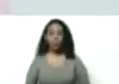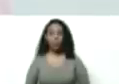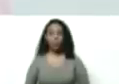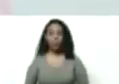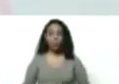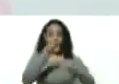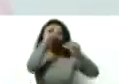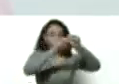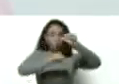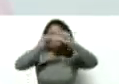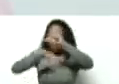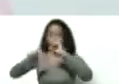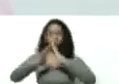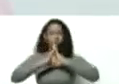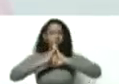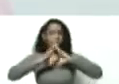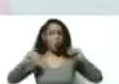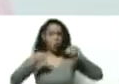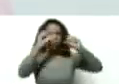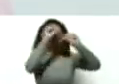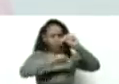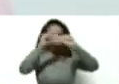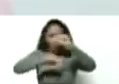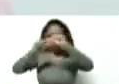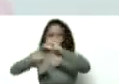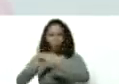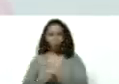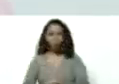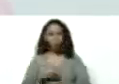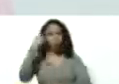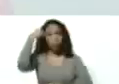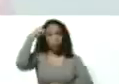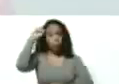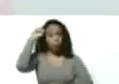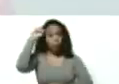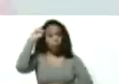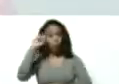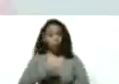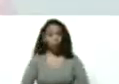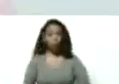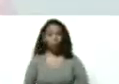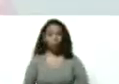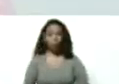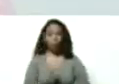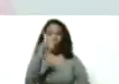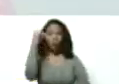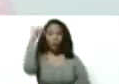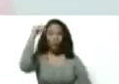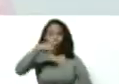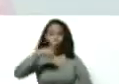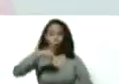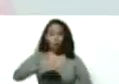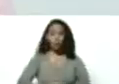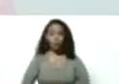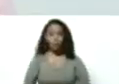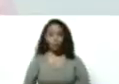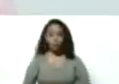Revisándolo todo, recordando que un día como hoy,